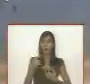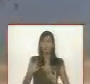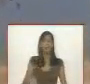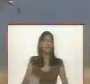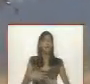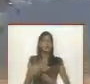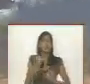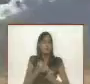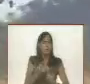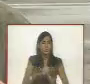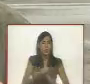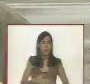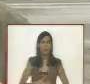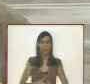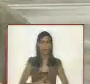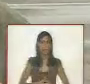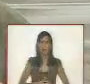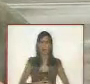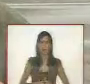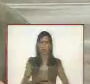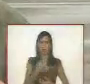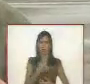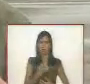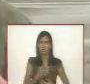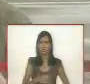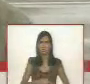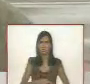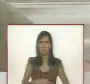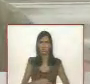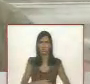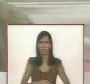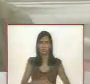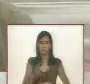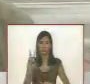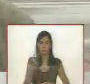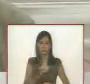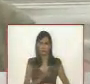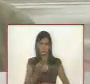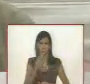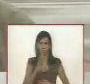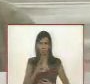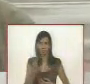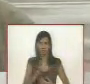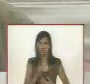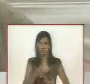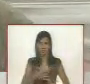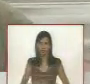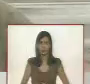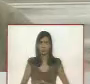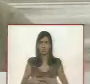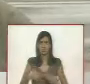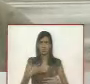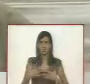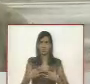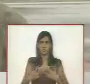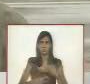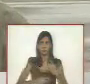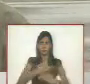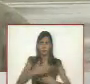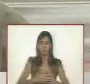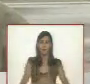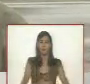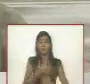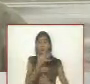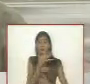algo fundamental. Es un gran interés binacional, tanto del Brasil como de Venezuela, en sedimentar procedimientos